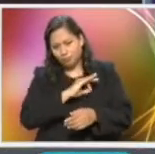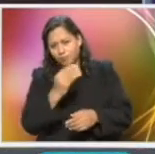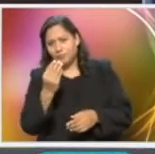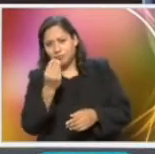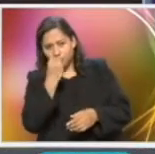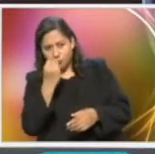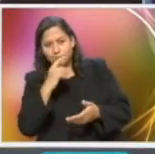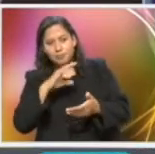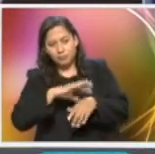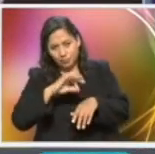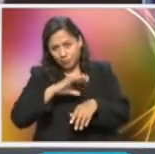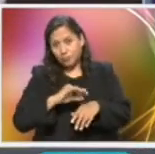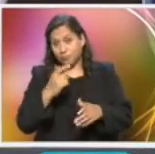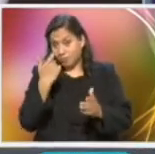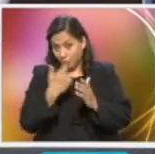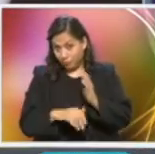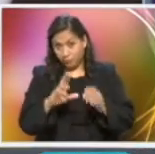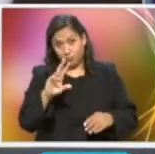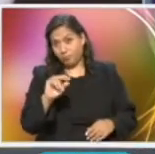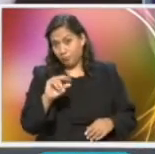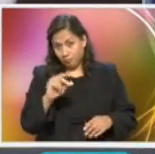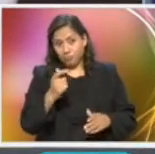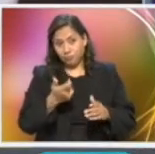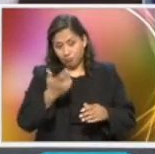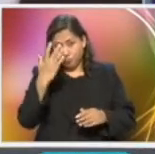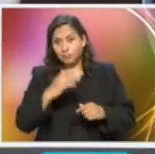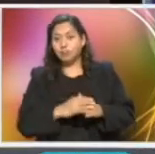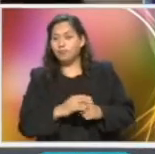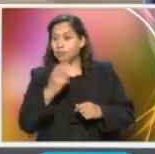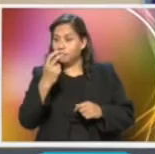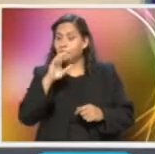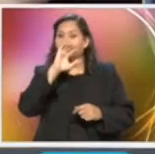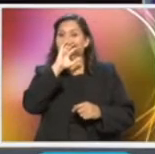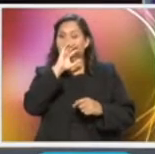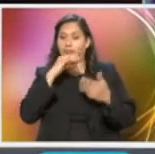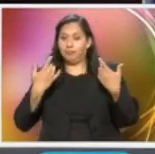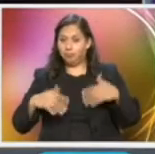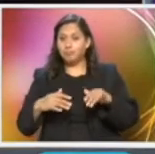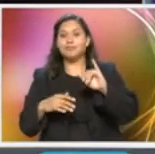puede pagarla. No es barata. Exacto, ¿no? exacto. Y eso es lo increíble,